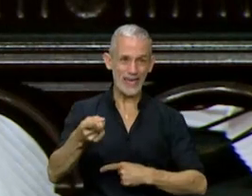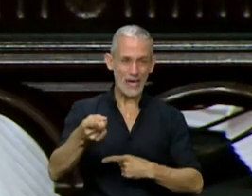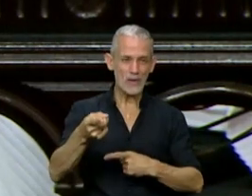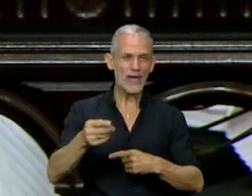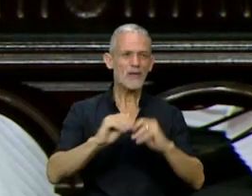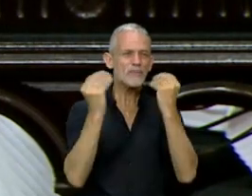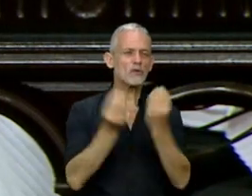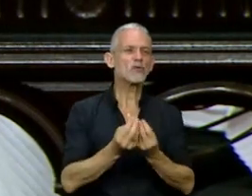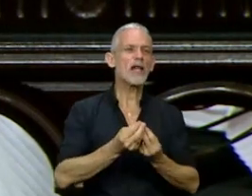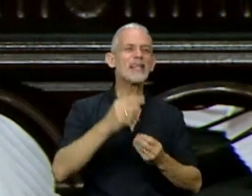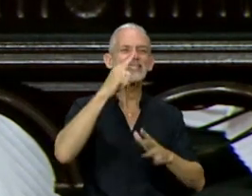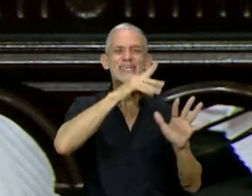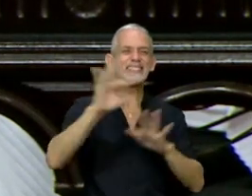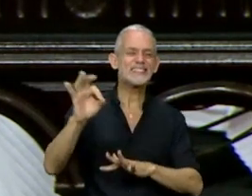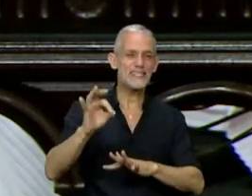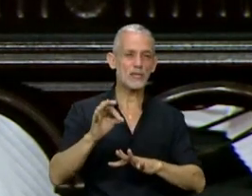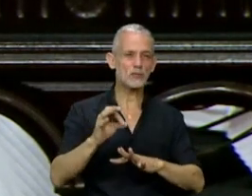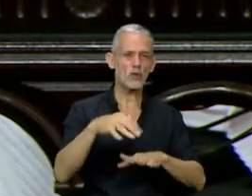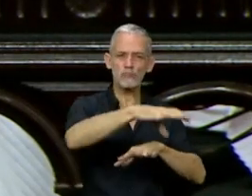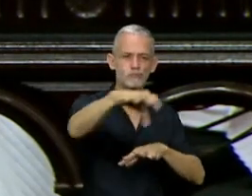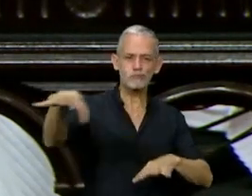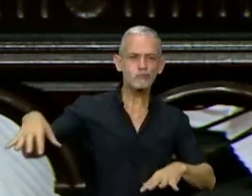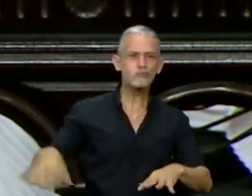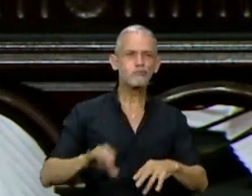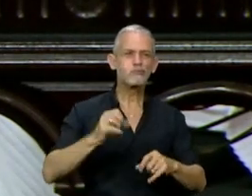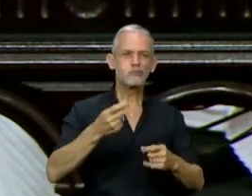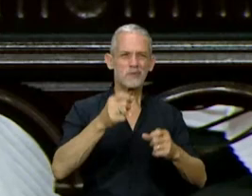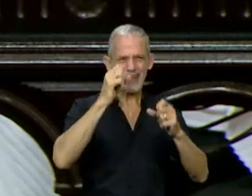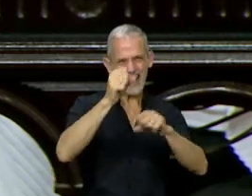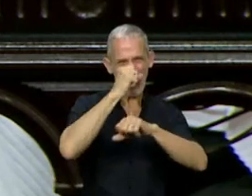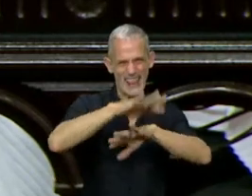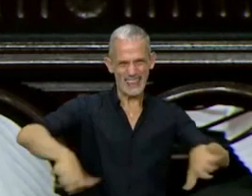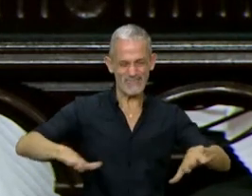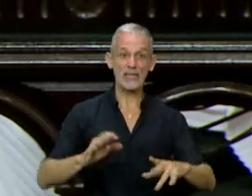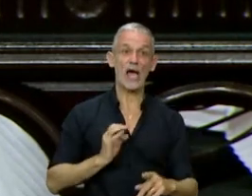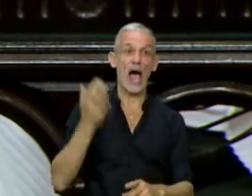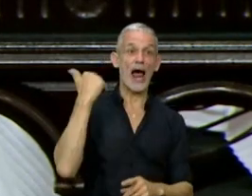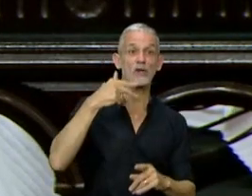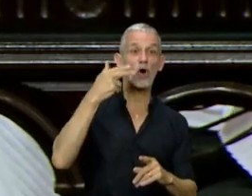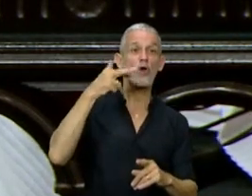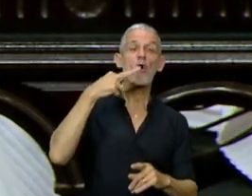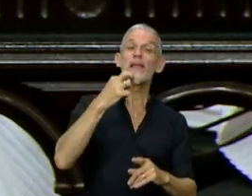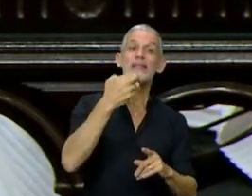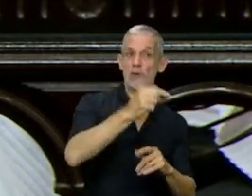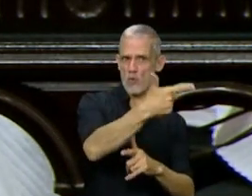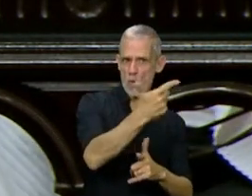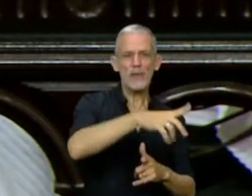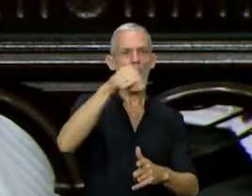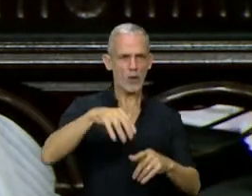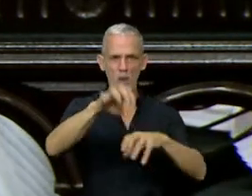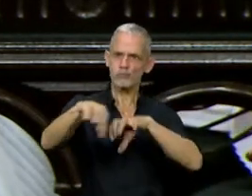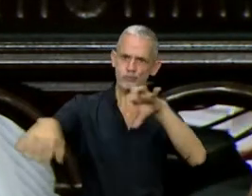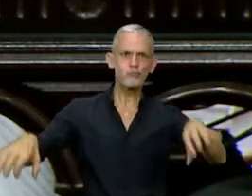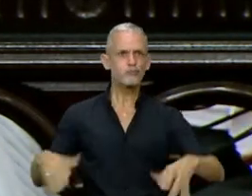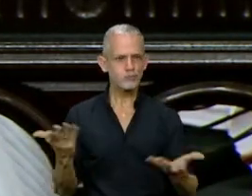con 700 espacios de primera infancia que no teníamos en el año 2019. Y eso también